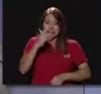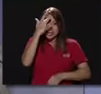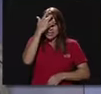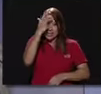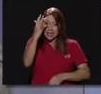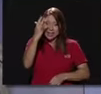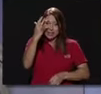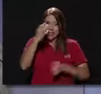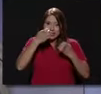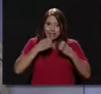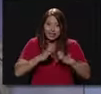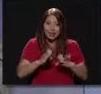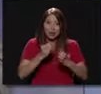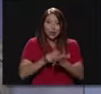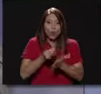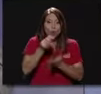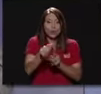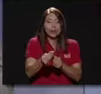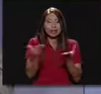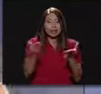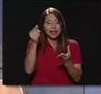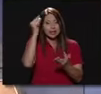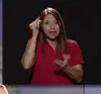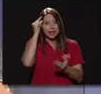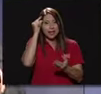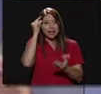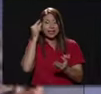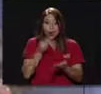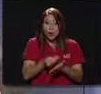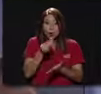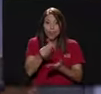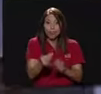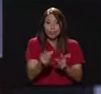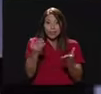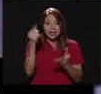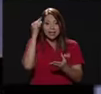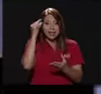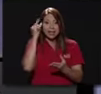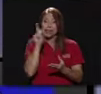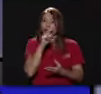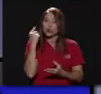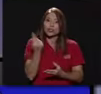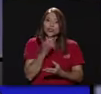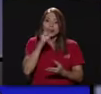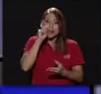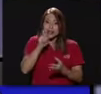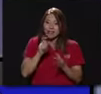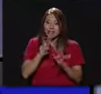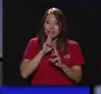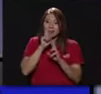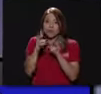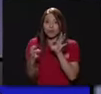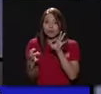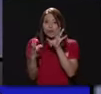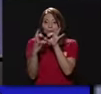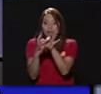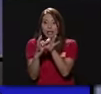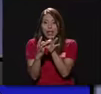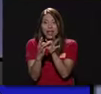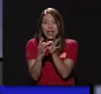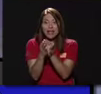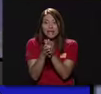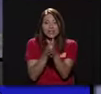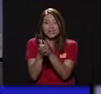de compras estatales. Las compras estatales no necesariamente siempre tienen que responder a un criterio de eficiencia económica, sino que también se podrían